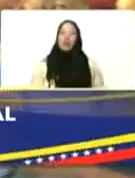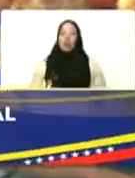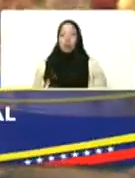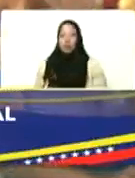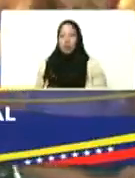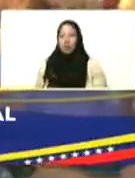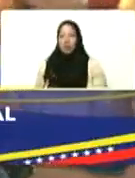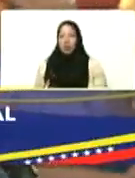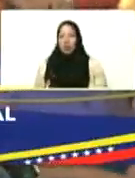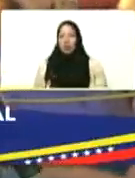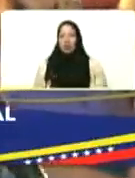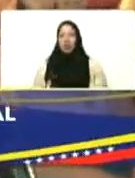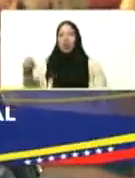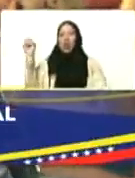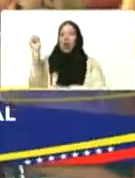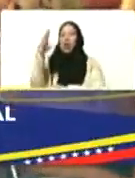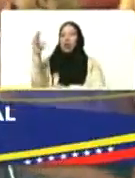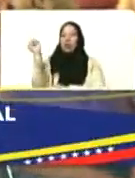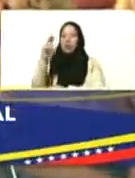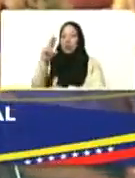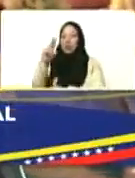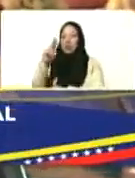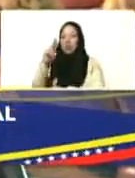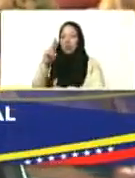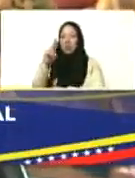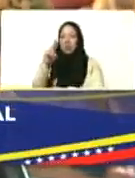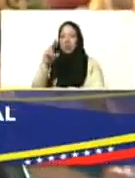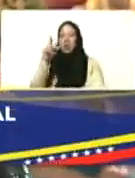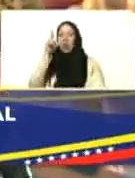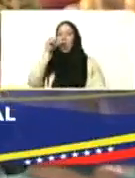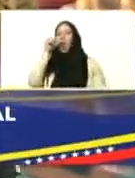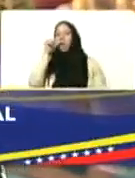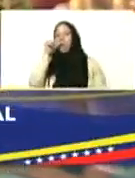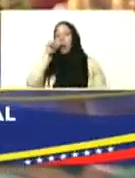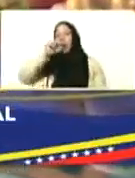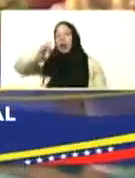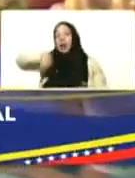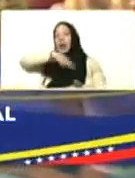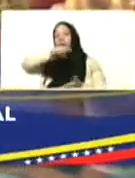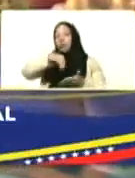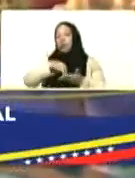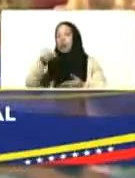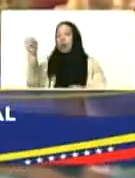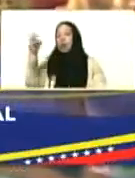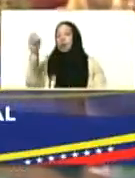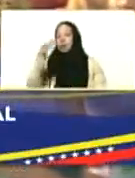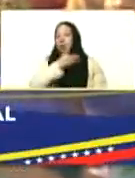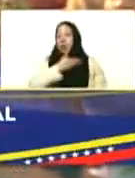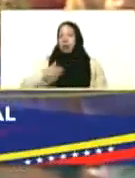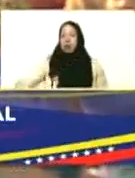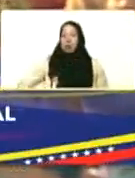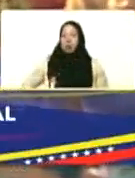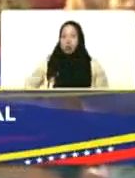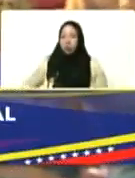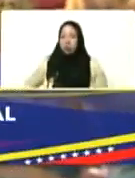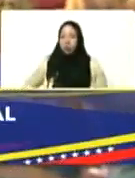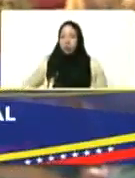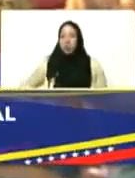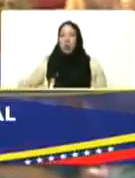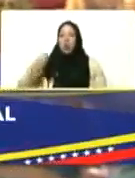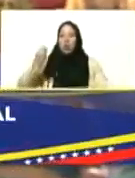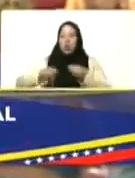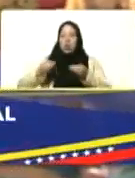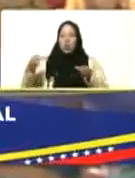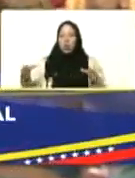la Asamblea, Jorge Rodríguez, creó una